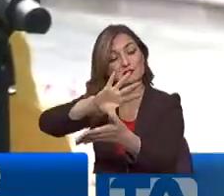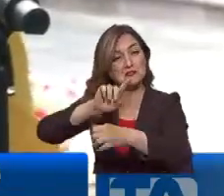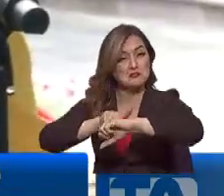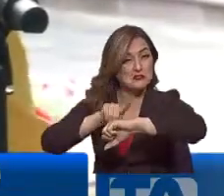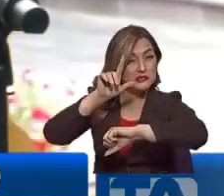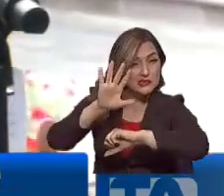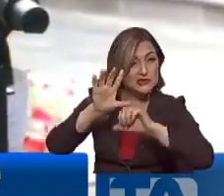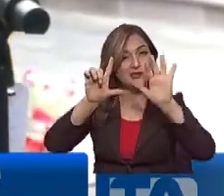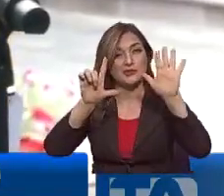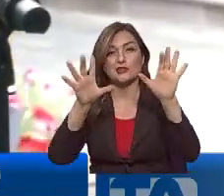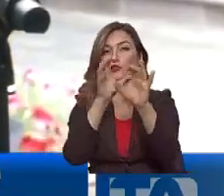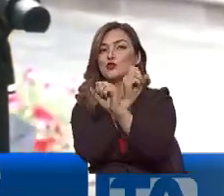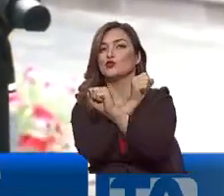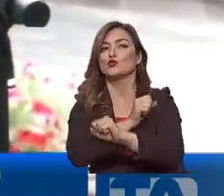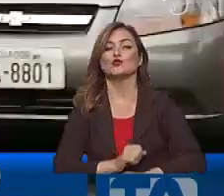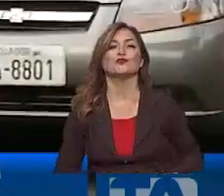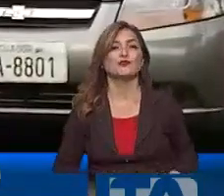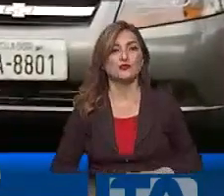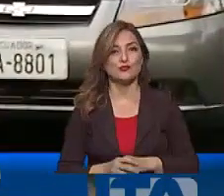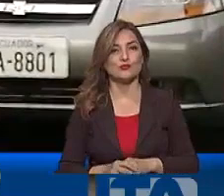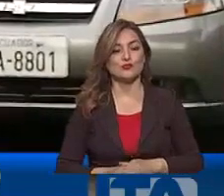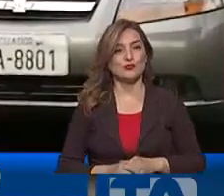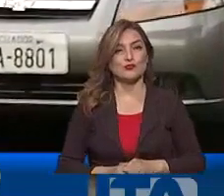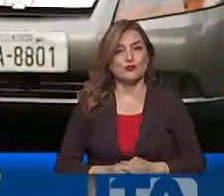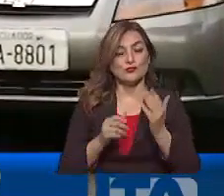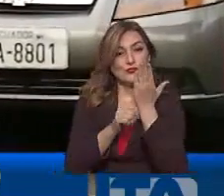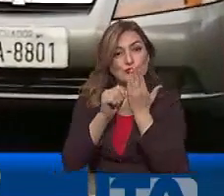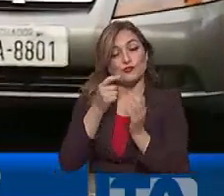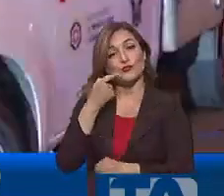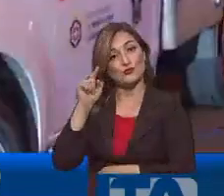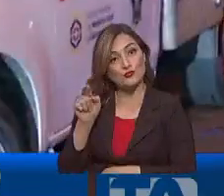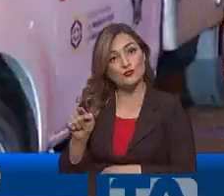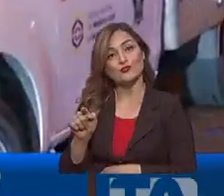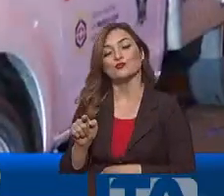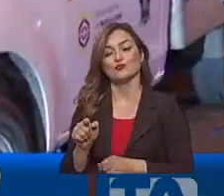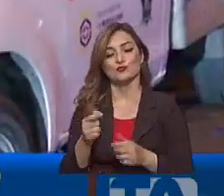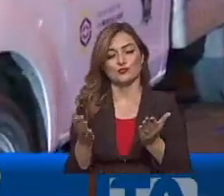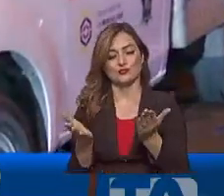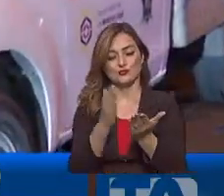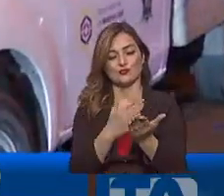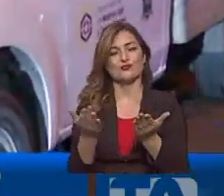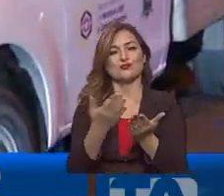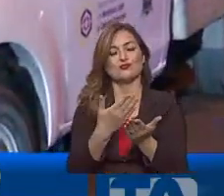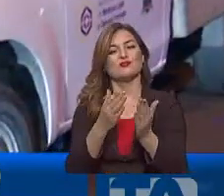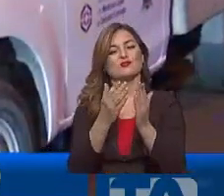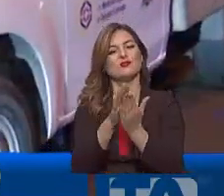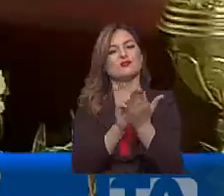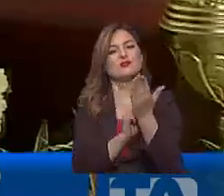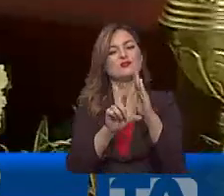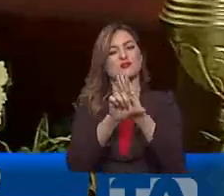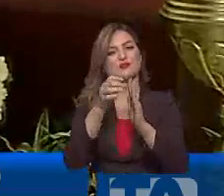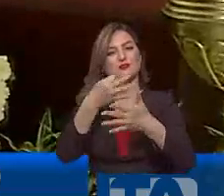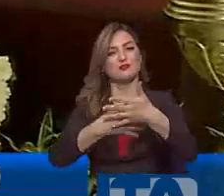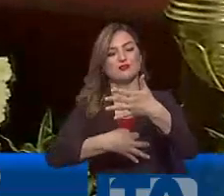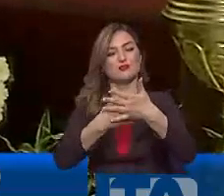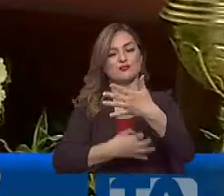5 y las 7 de la noche de hoy. La ministra ha dicho que este cuerpo legal contiene al menos